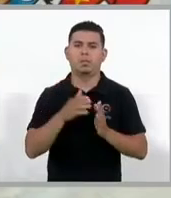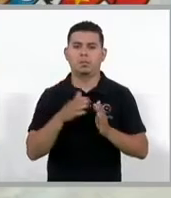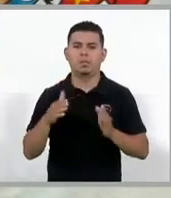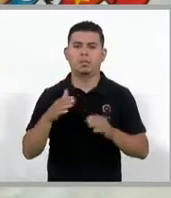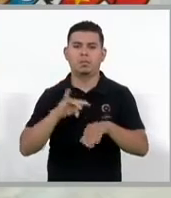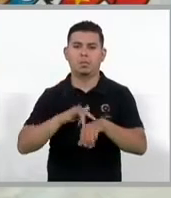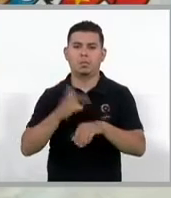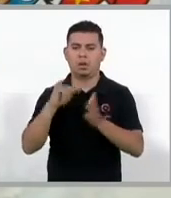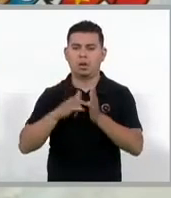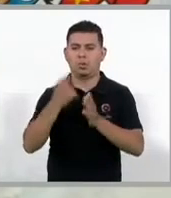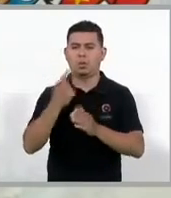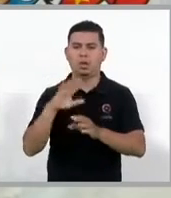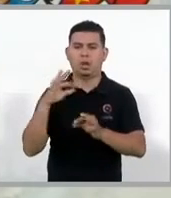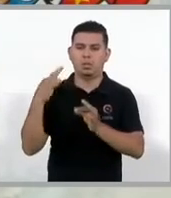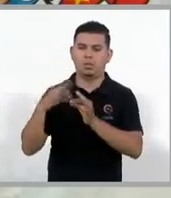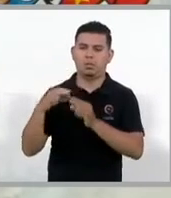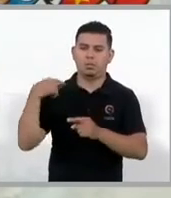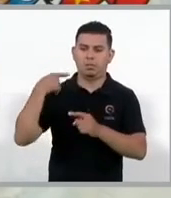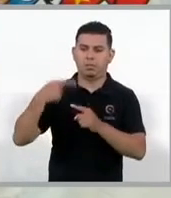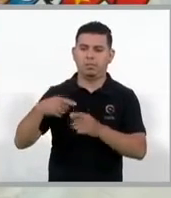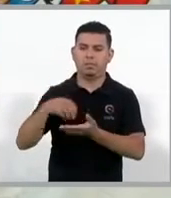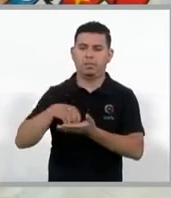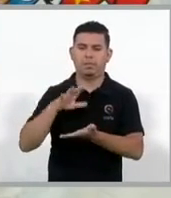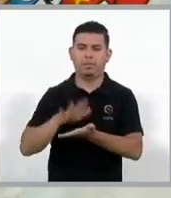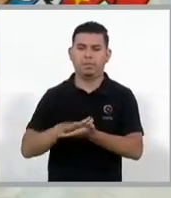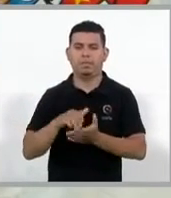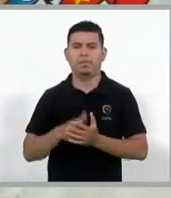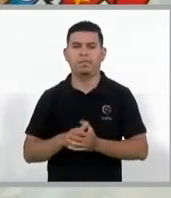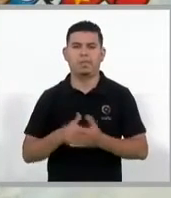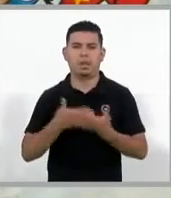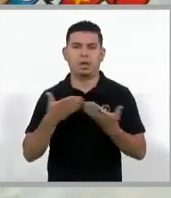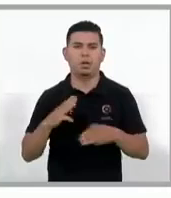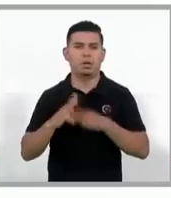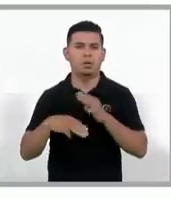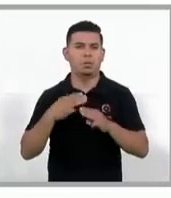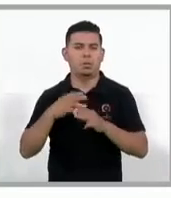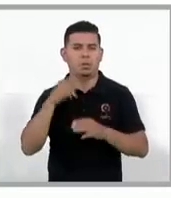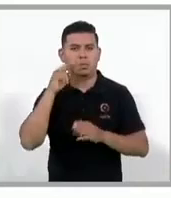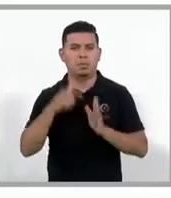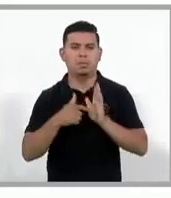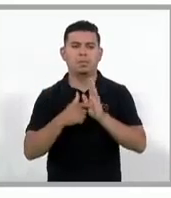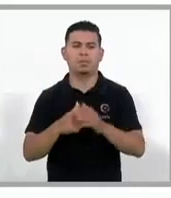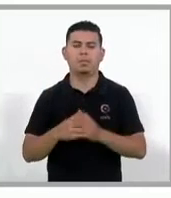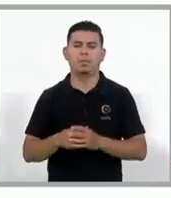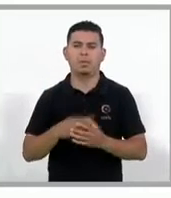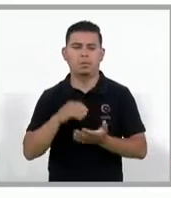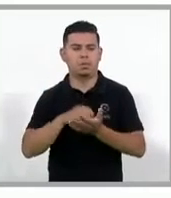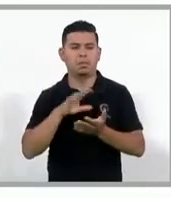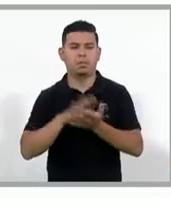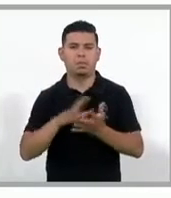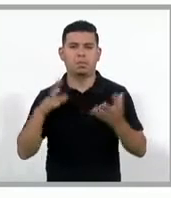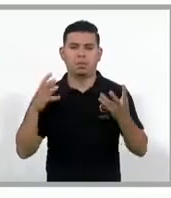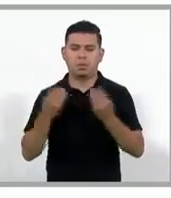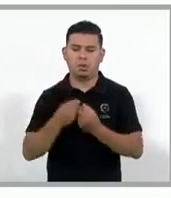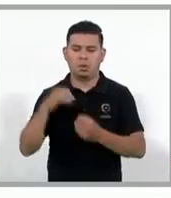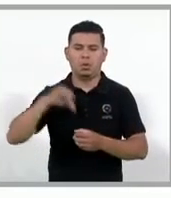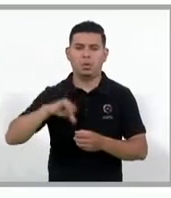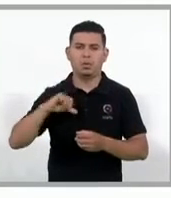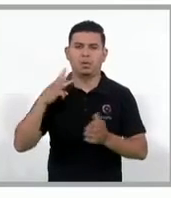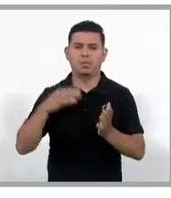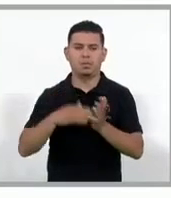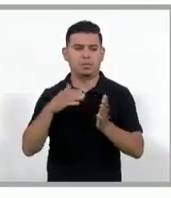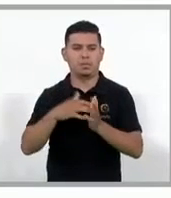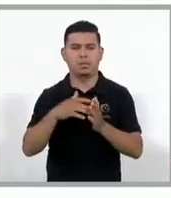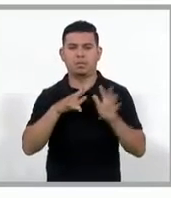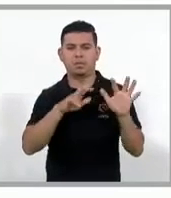las 13 horas iniciamos con el panorama mundial en el cual reportamos al día de hoy 3